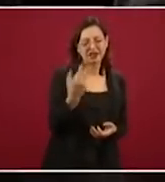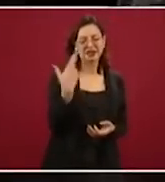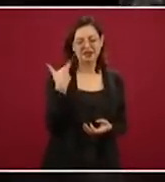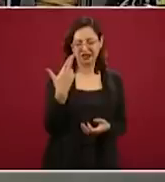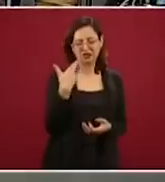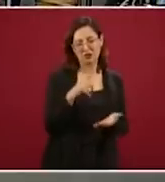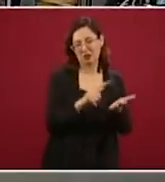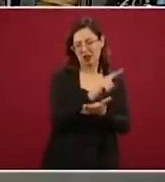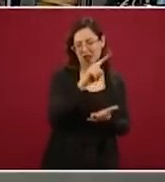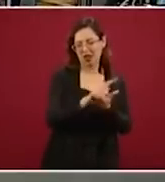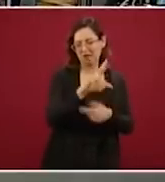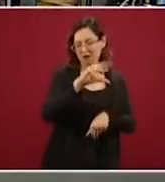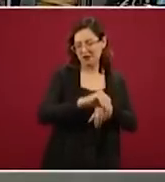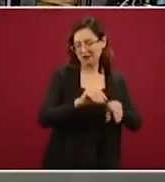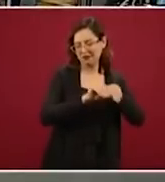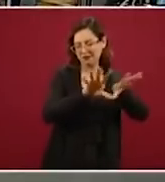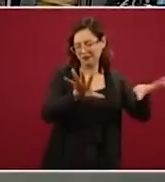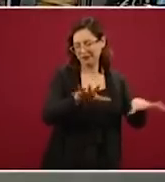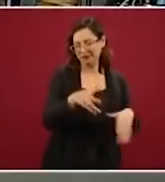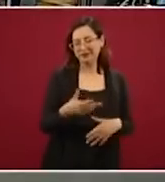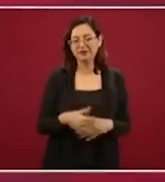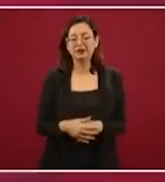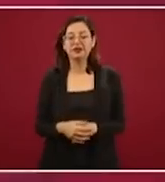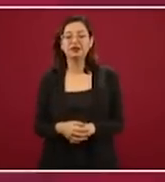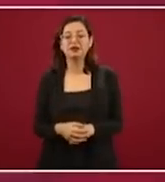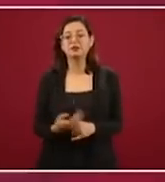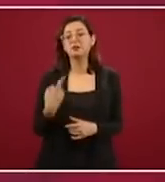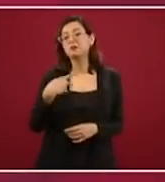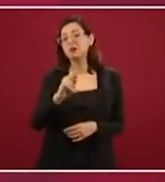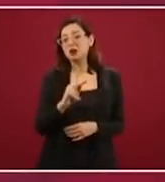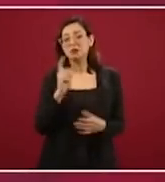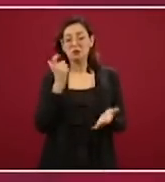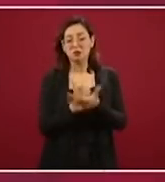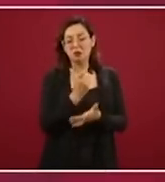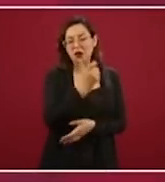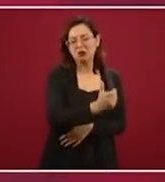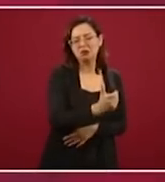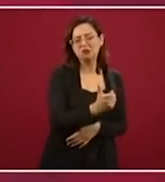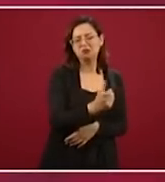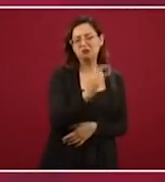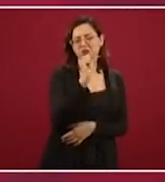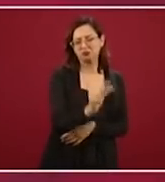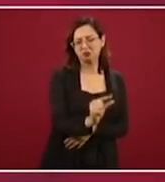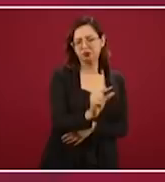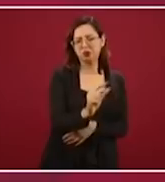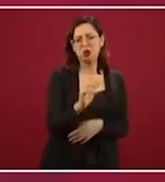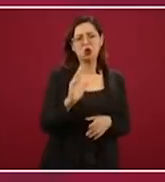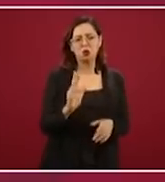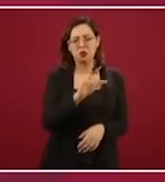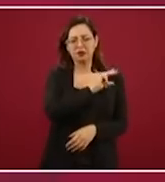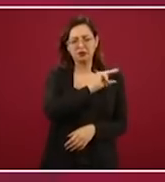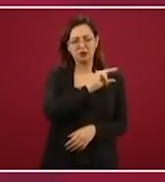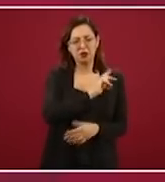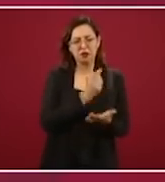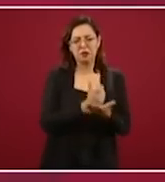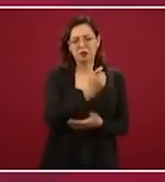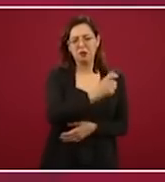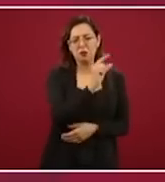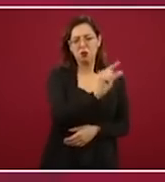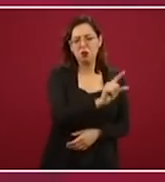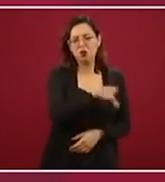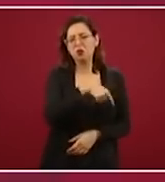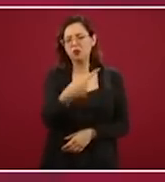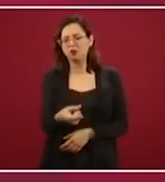es contratar poco y tiempos oficiales,